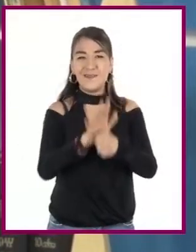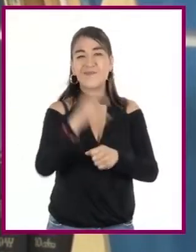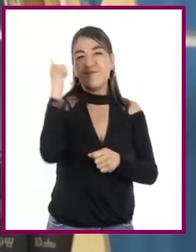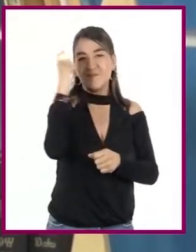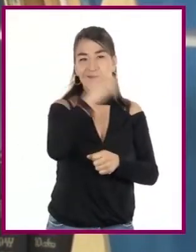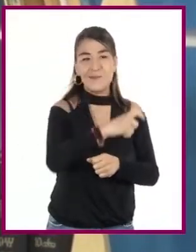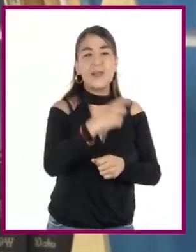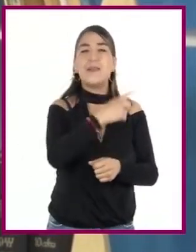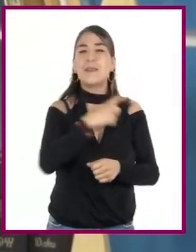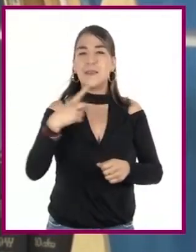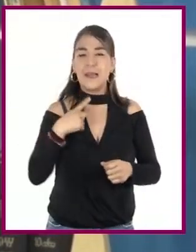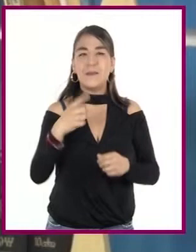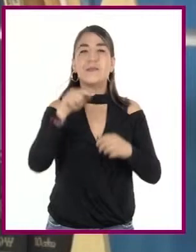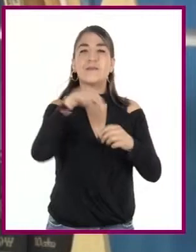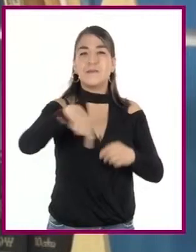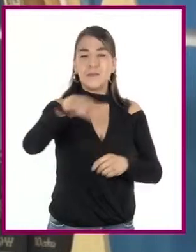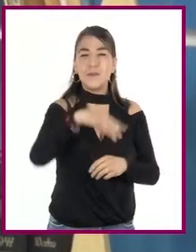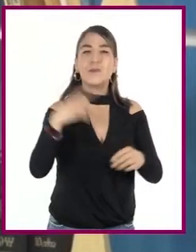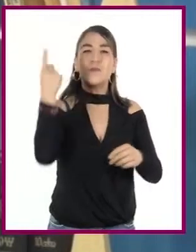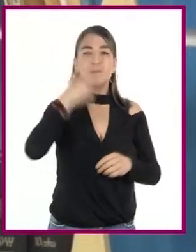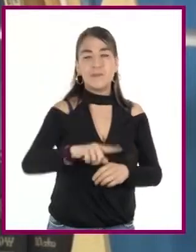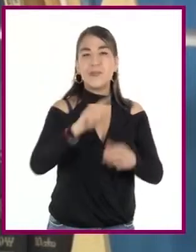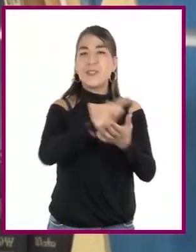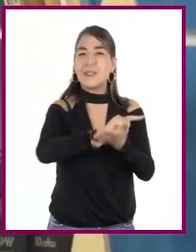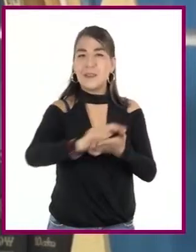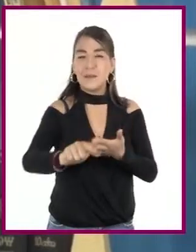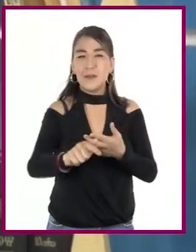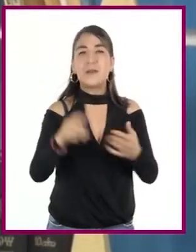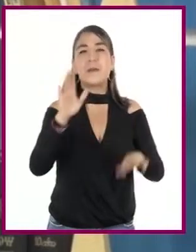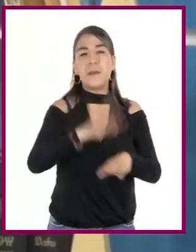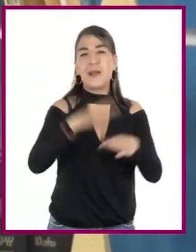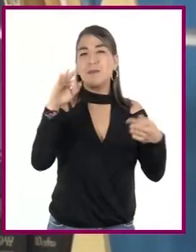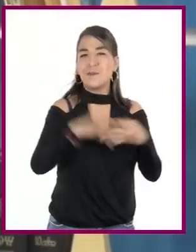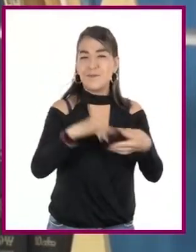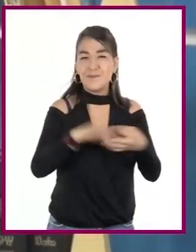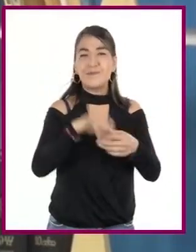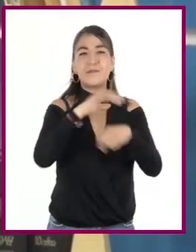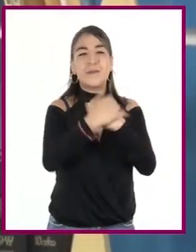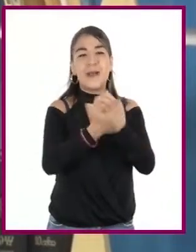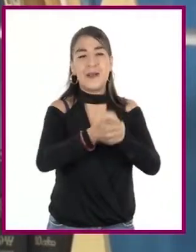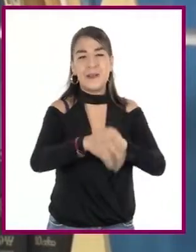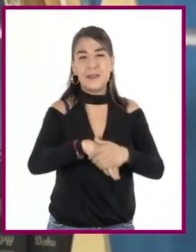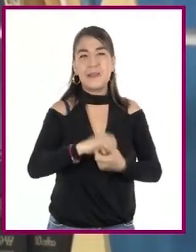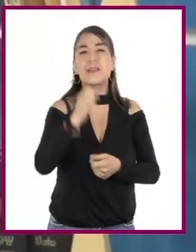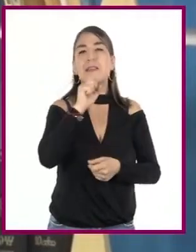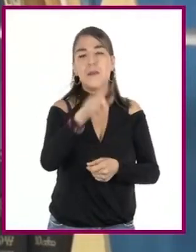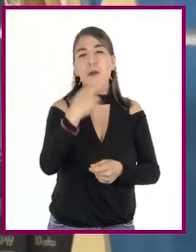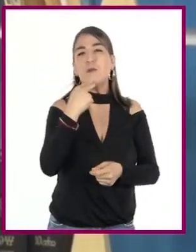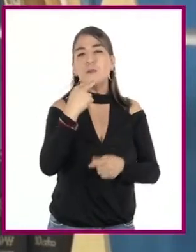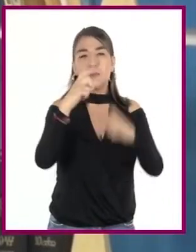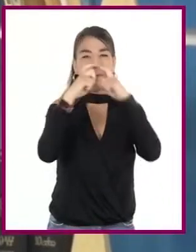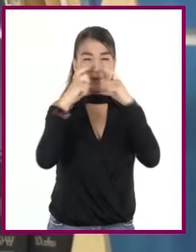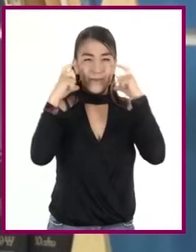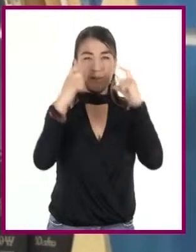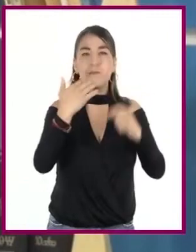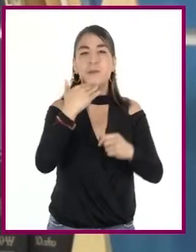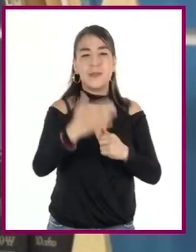sanitaria debemos mantener las medidas de higiene con el constante lavado de manos y el correcto uso del